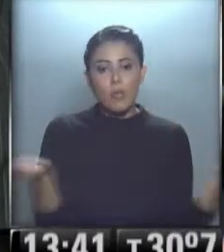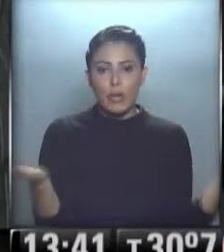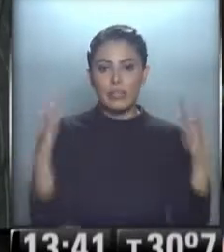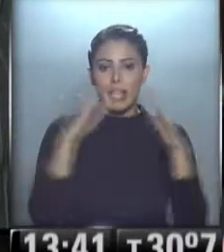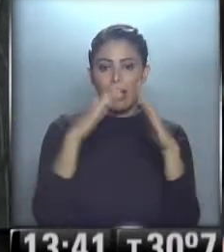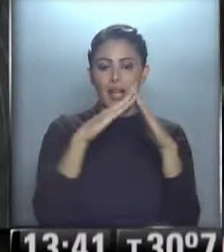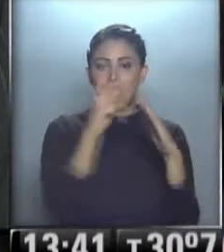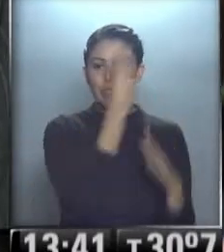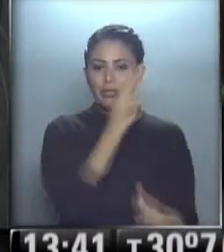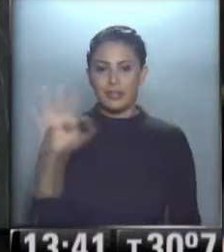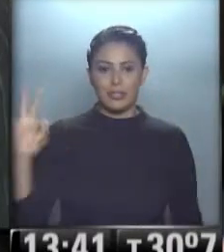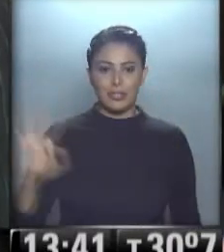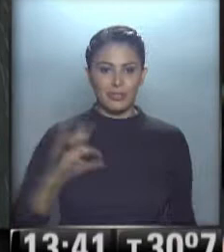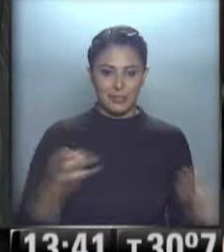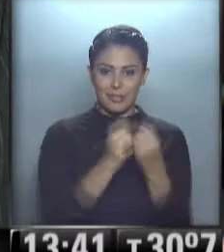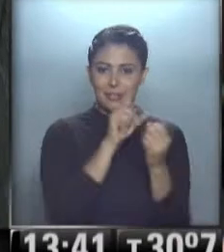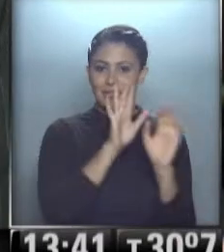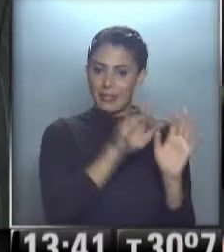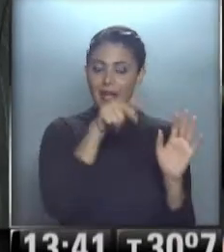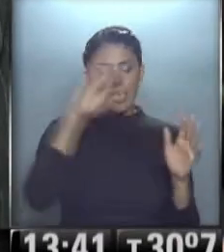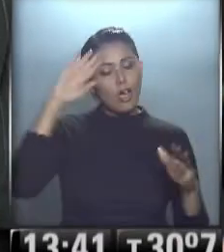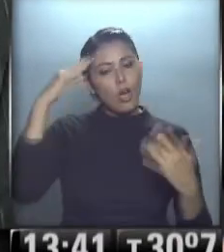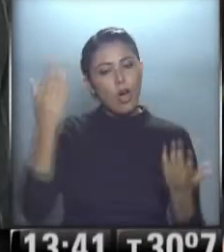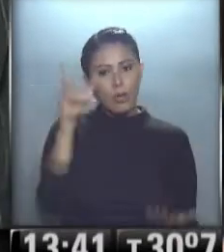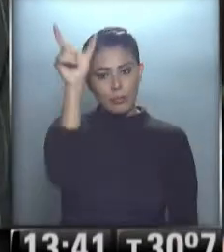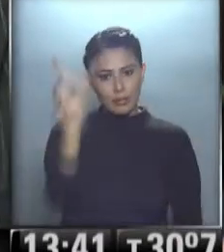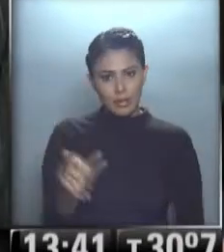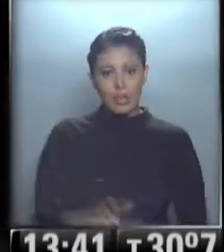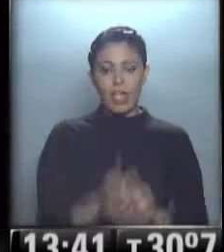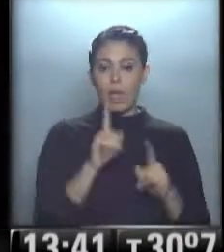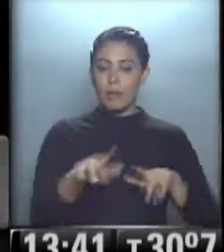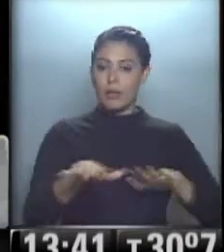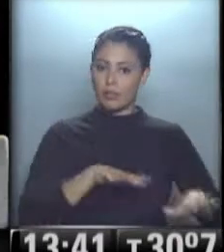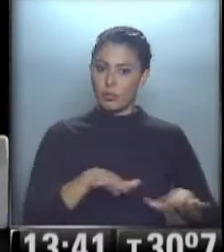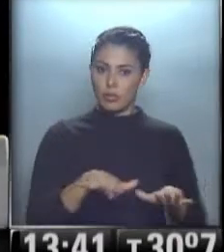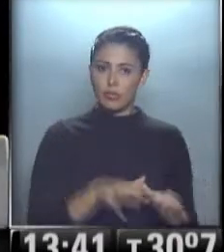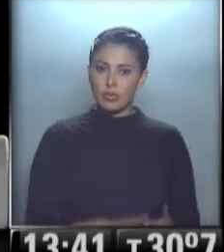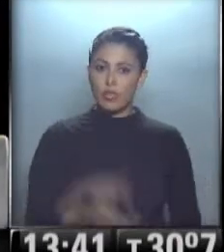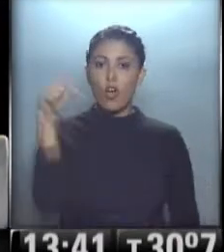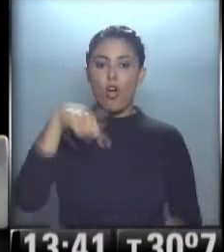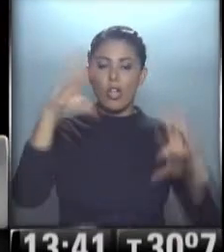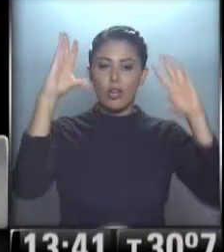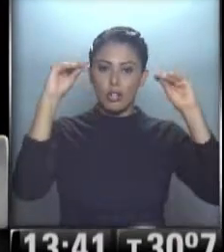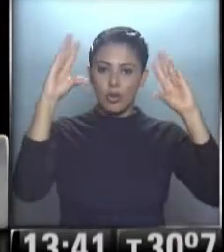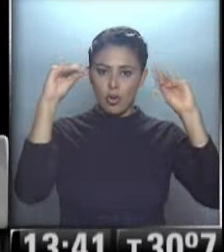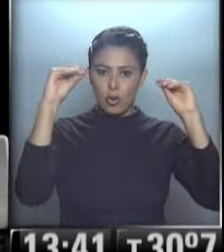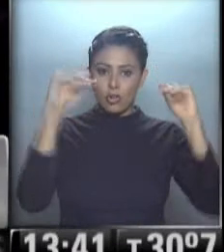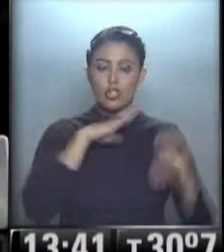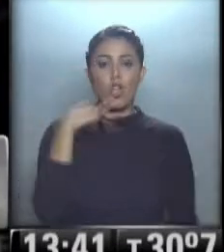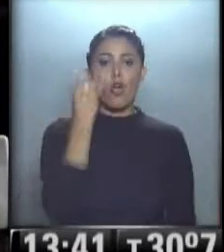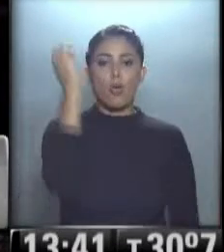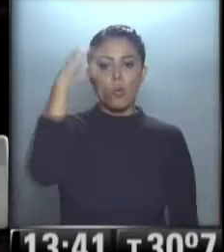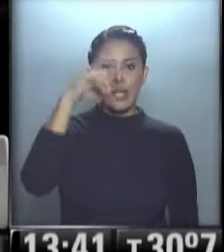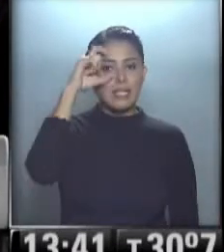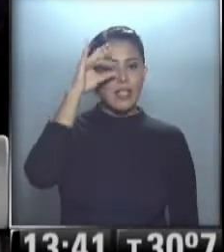del Bicentenario donde se le rinde homenaje, y es en ese marco en el cual esta noche estará Juan el Tata